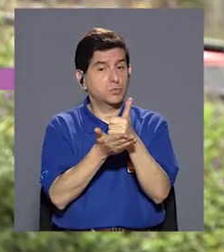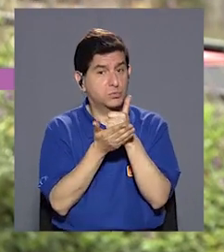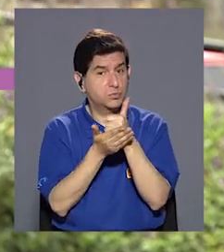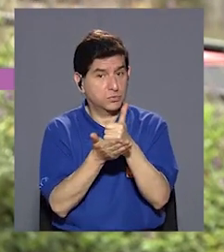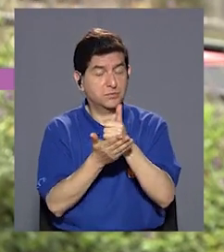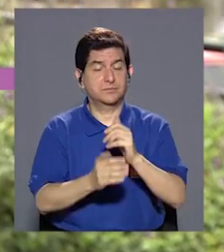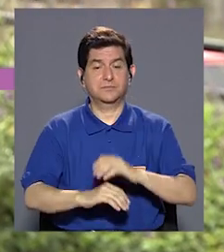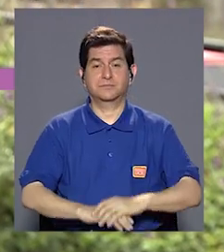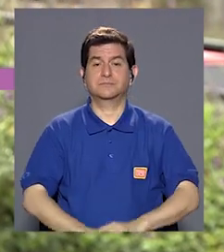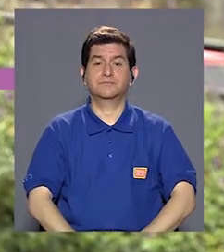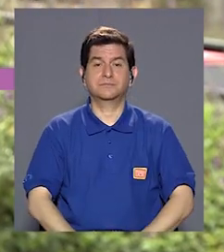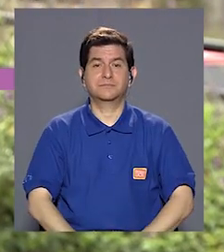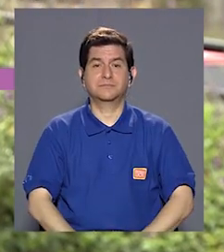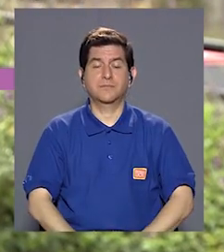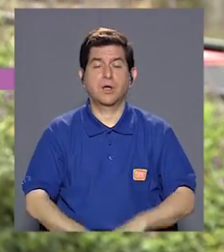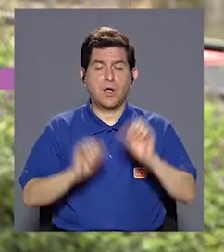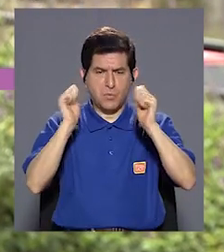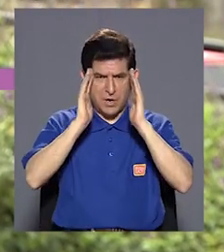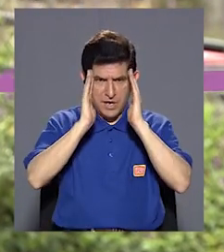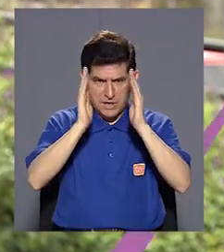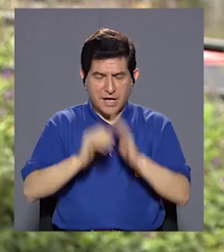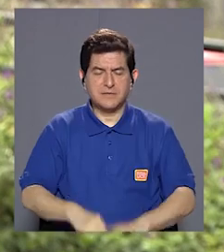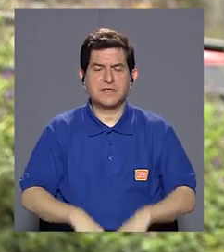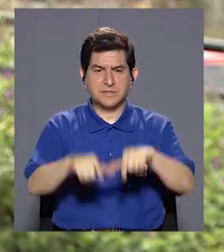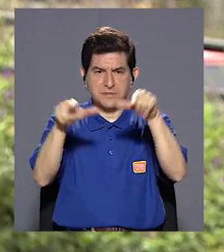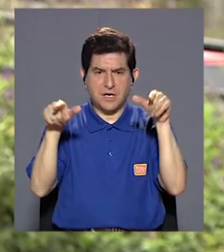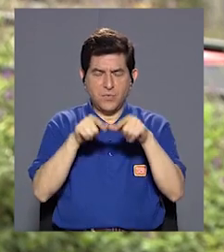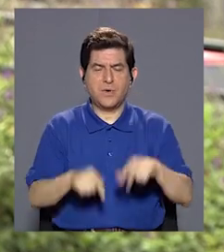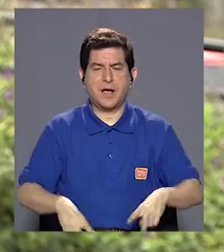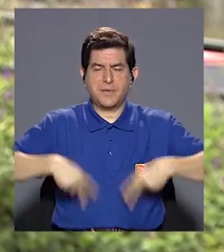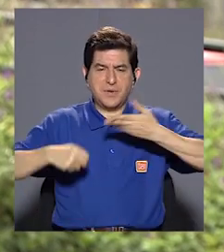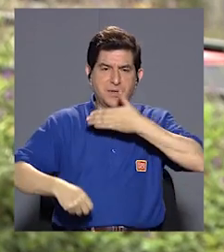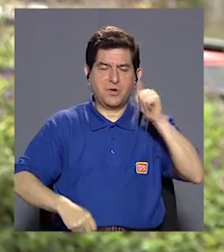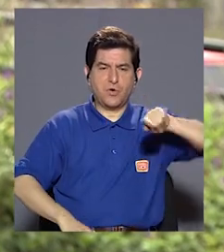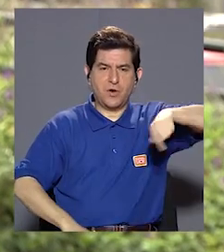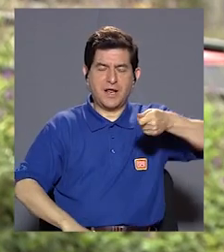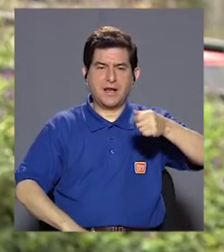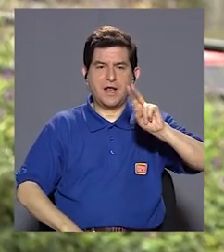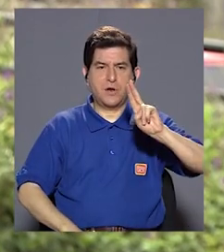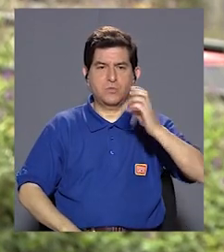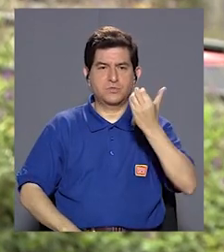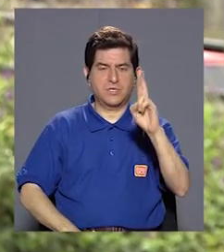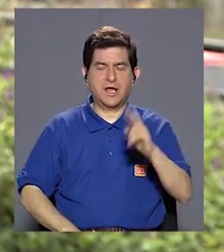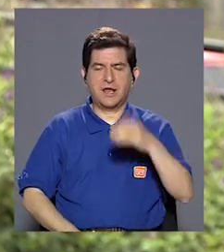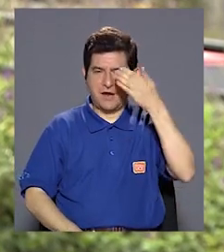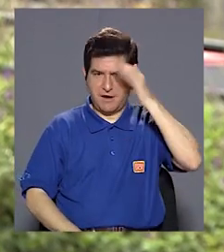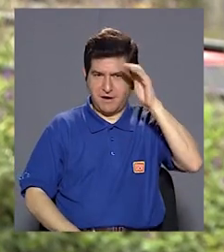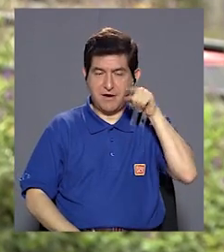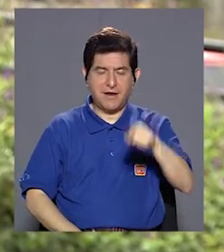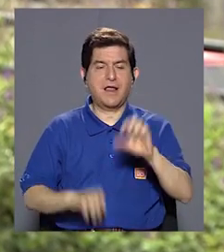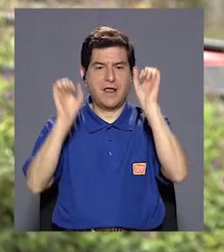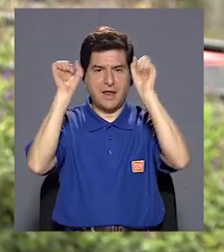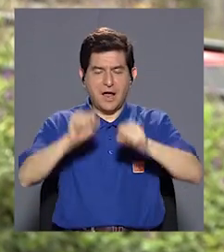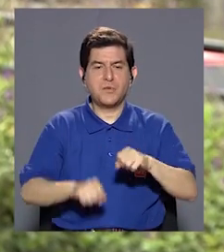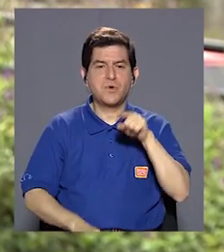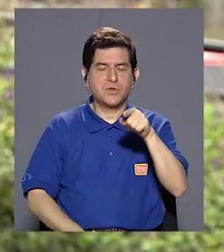gran utilidad. Nos puede seguir en nuestra página de Vivir Mejor, Canal UCR, en Facebook y ahí